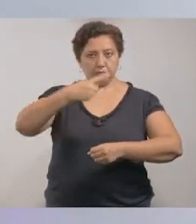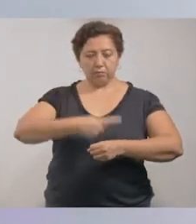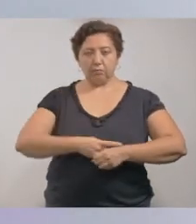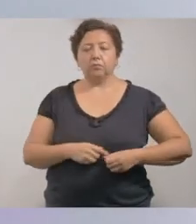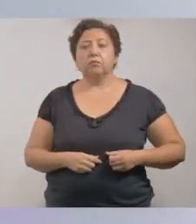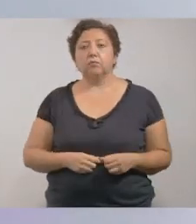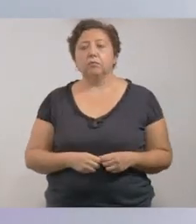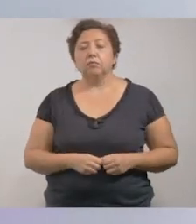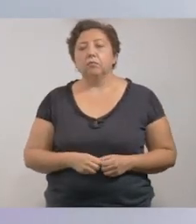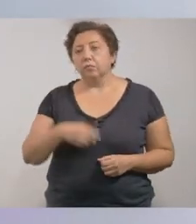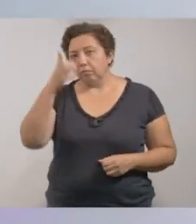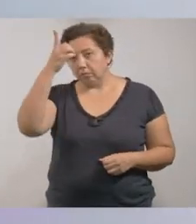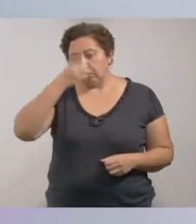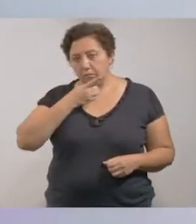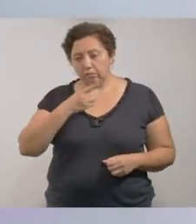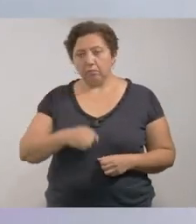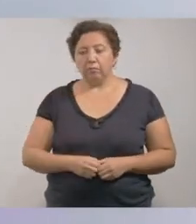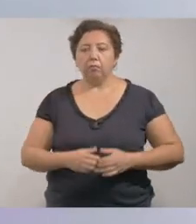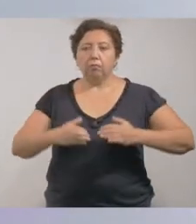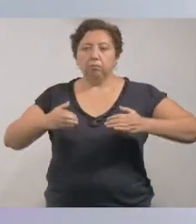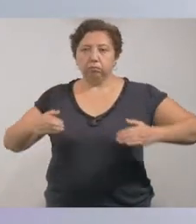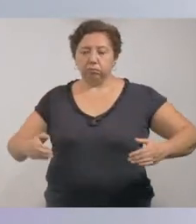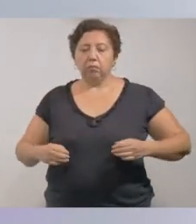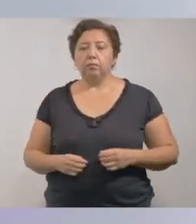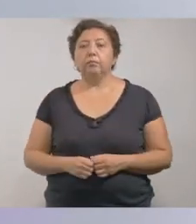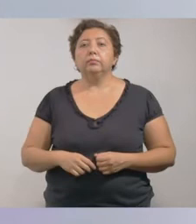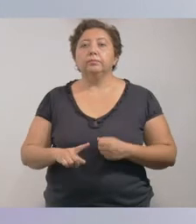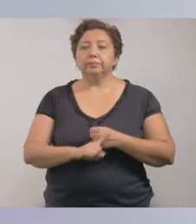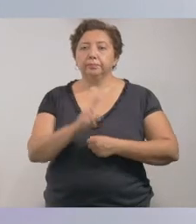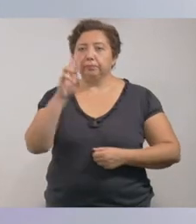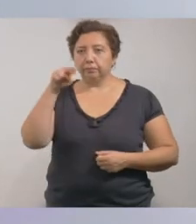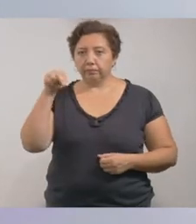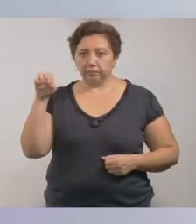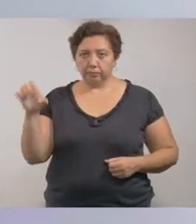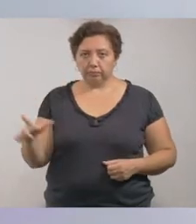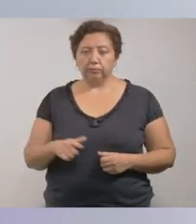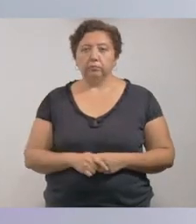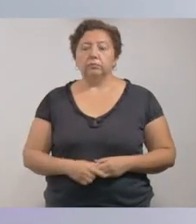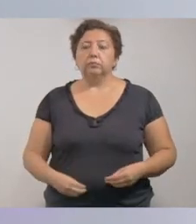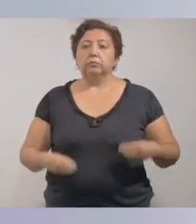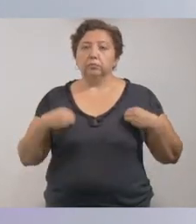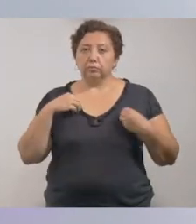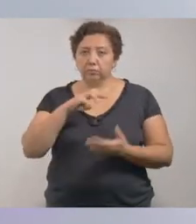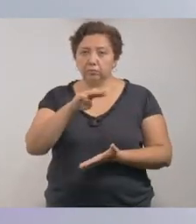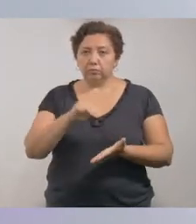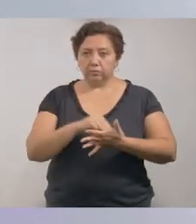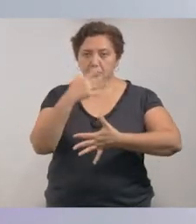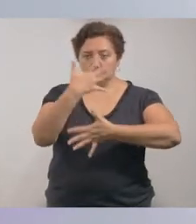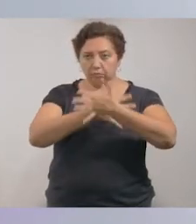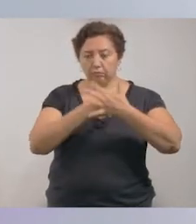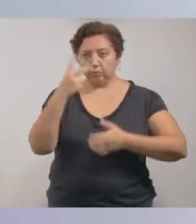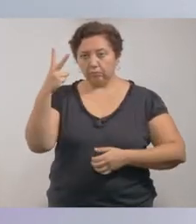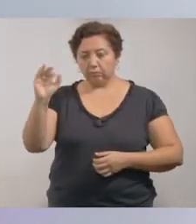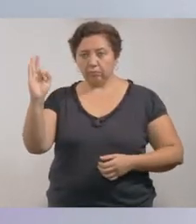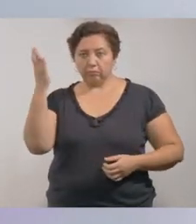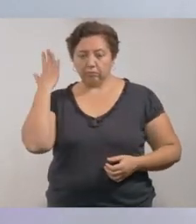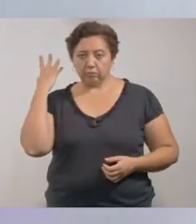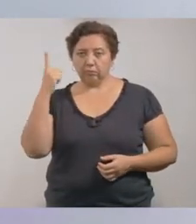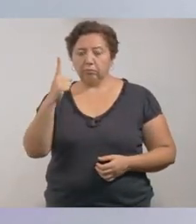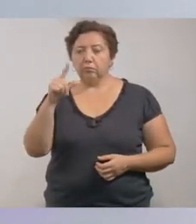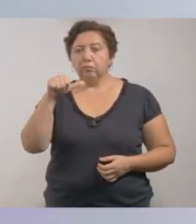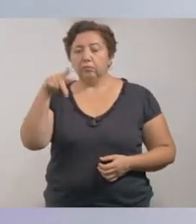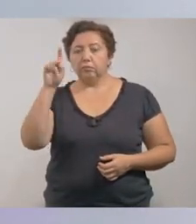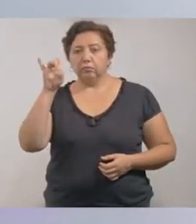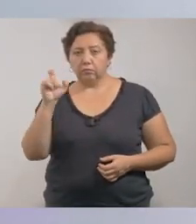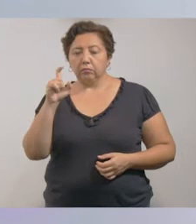arterial sistémica, diabetes mellitus, obesidad e insuficiencia renal crónica. Residían en Mérida 15, dos foráneos, uno en